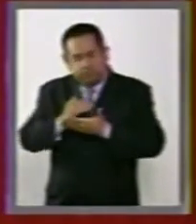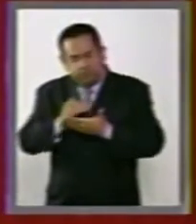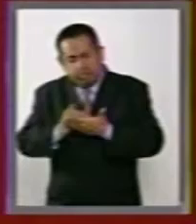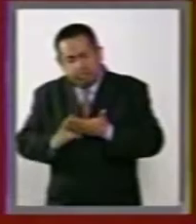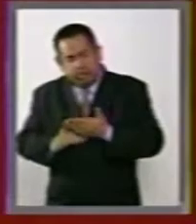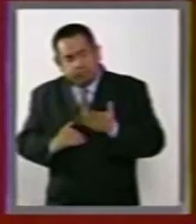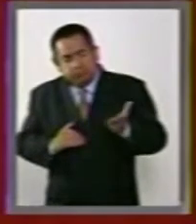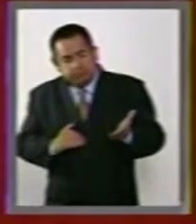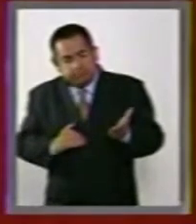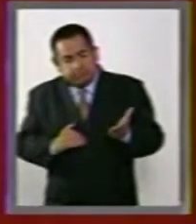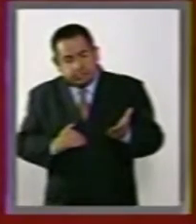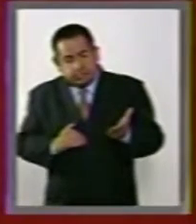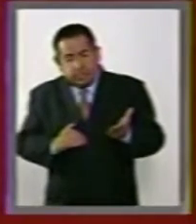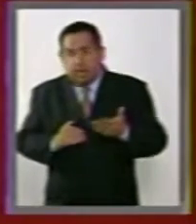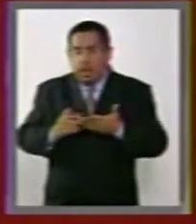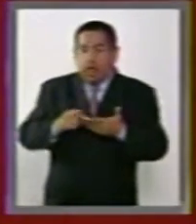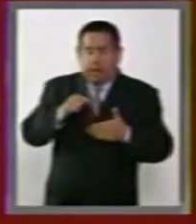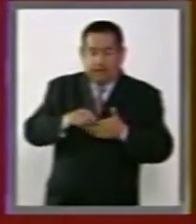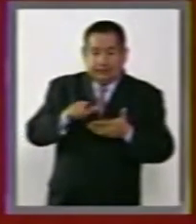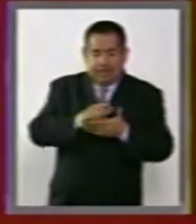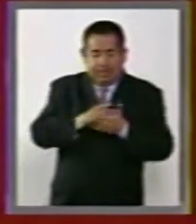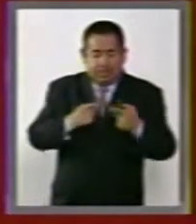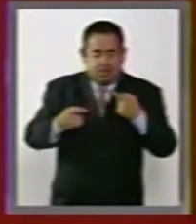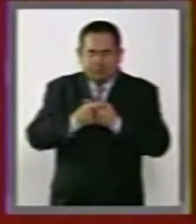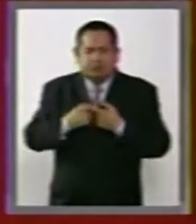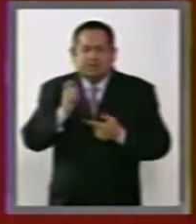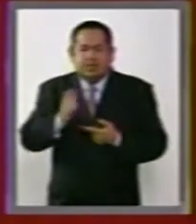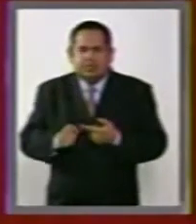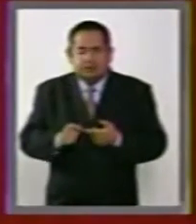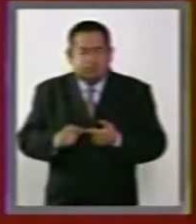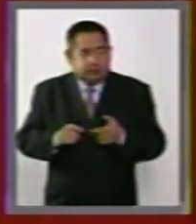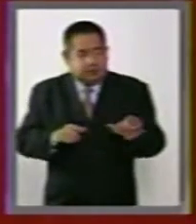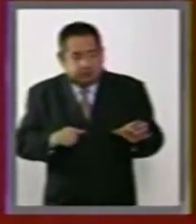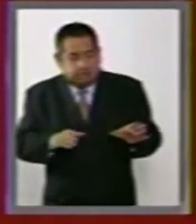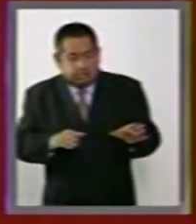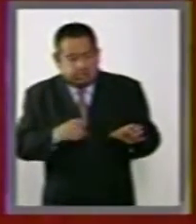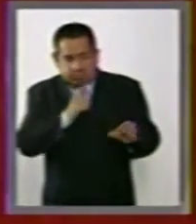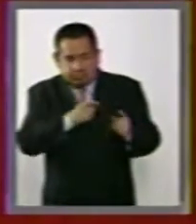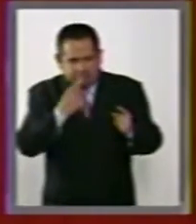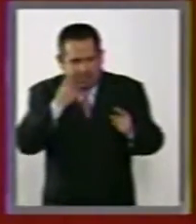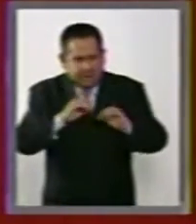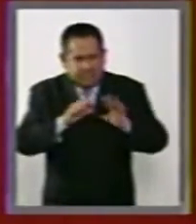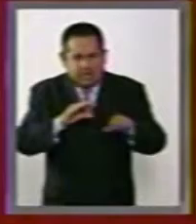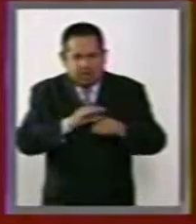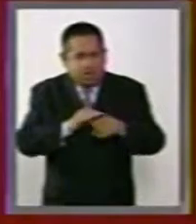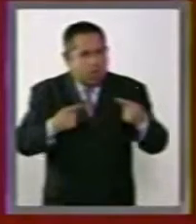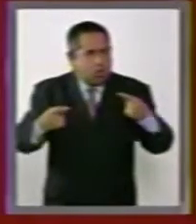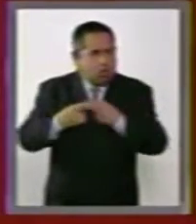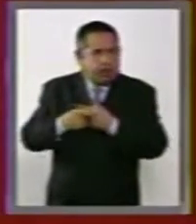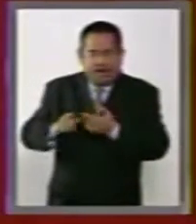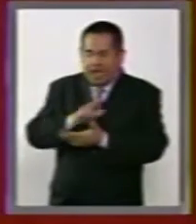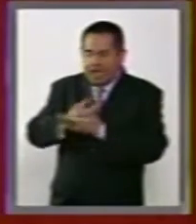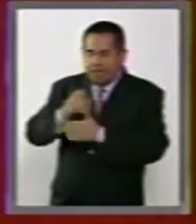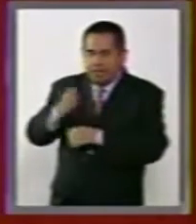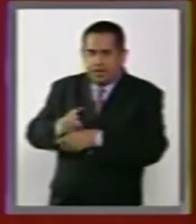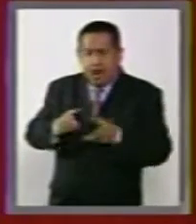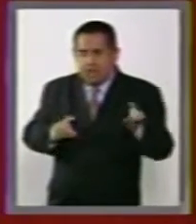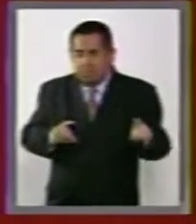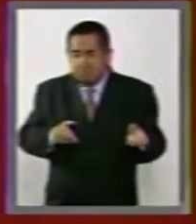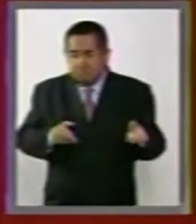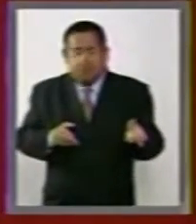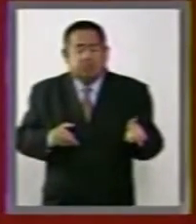La antijuridicidad hace referencia a que esta conducta debe ser objetivamente contraria a la ley penal.